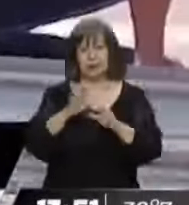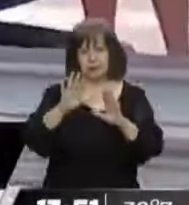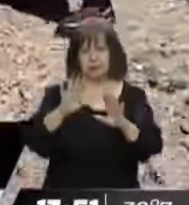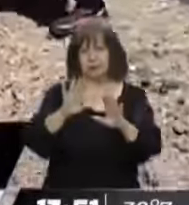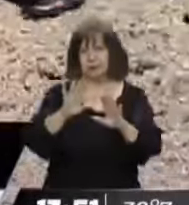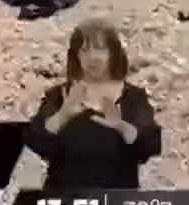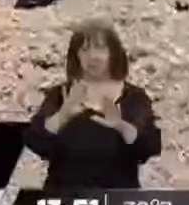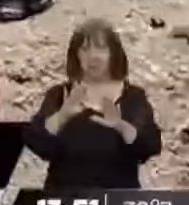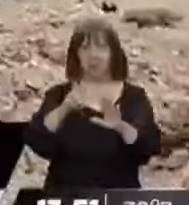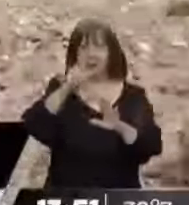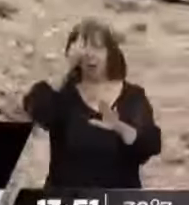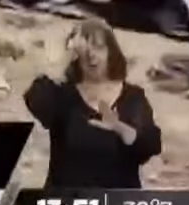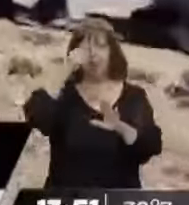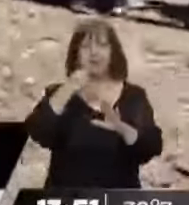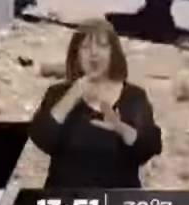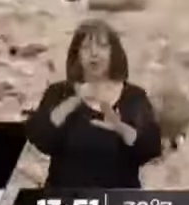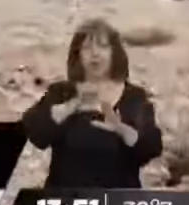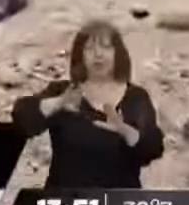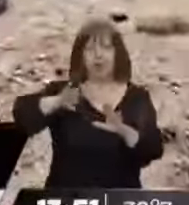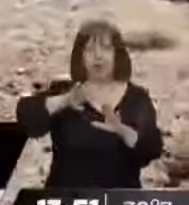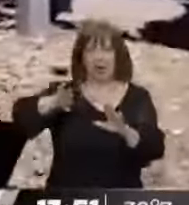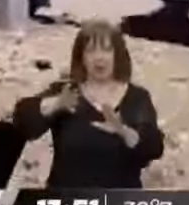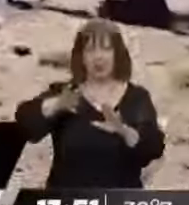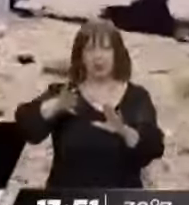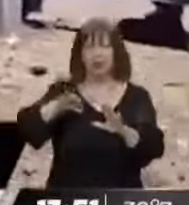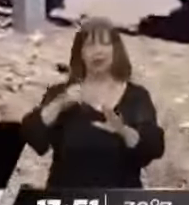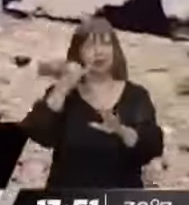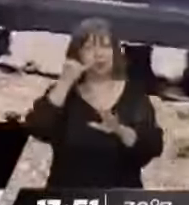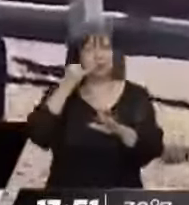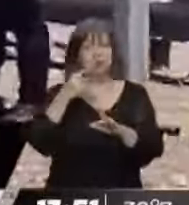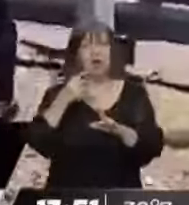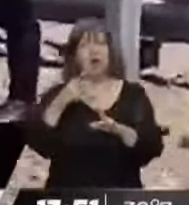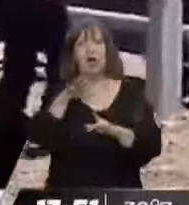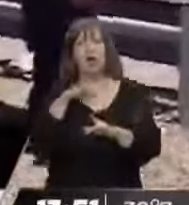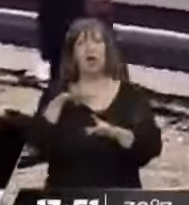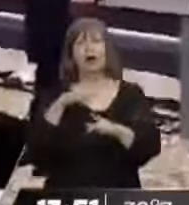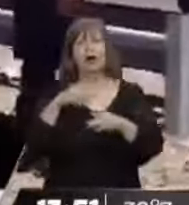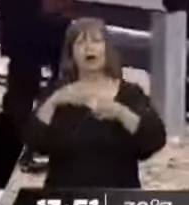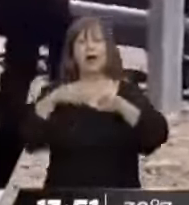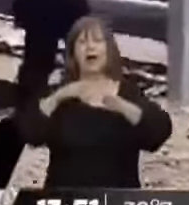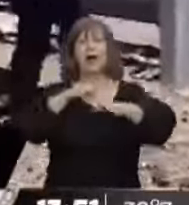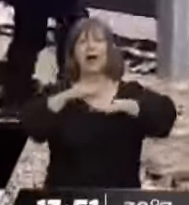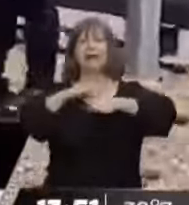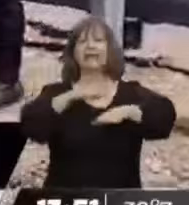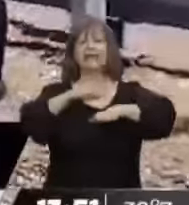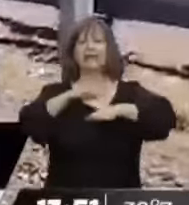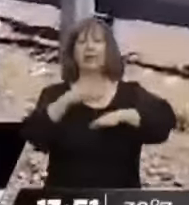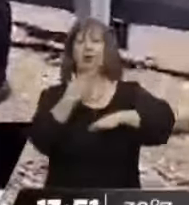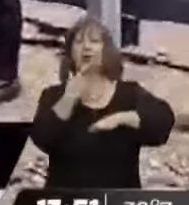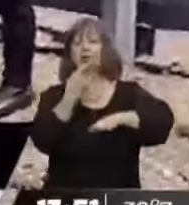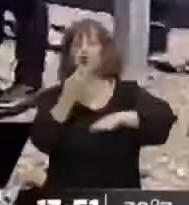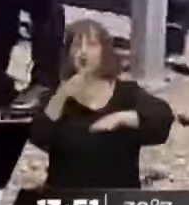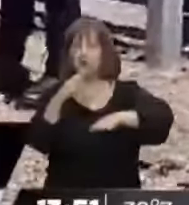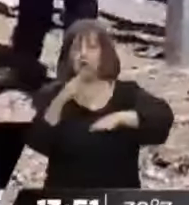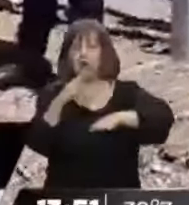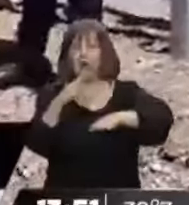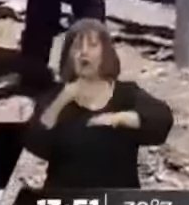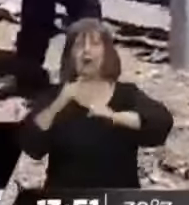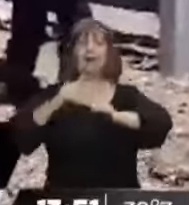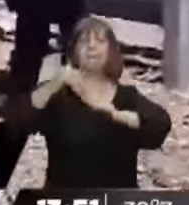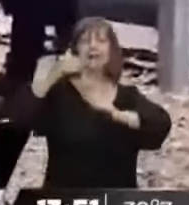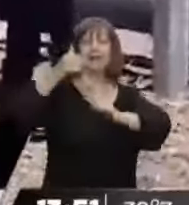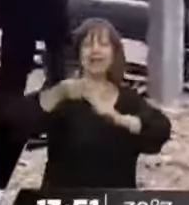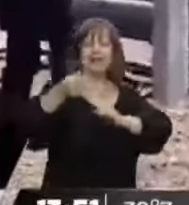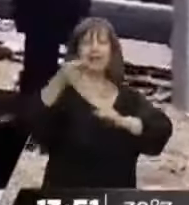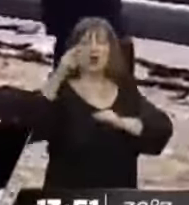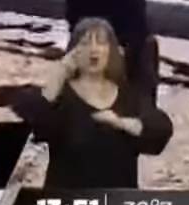El lugar es concretamente acceso sur, pasando Rodríguez Peña, antes de llegar a calle Alsina. Bien. La camioneta